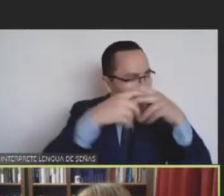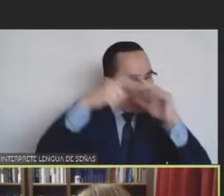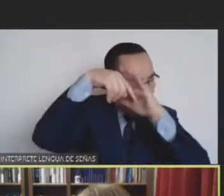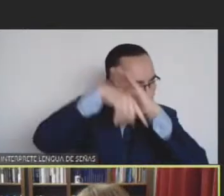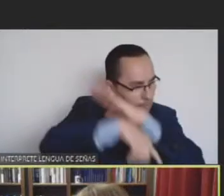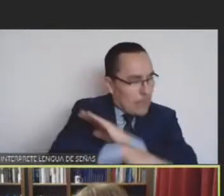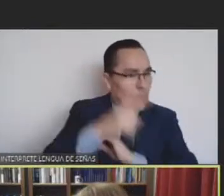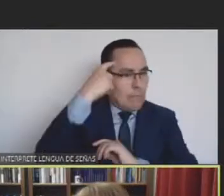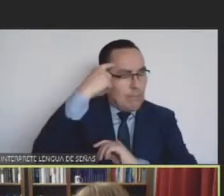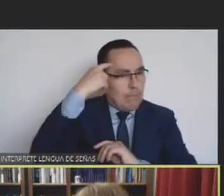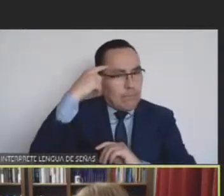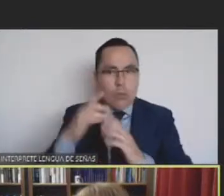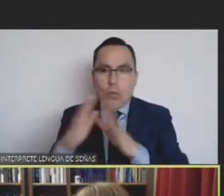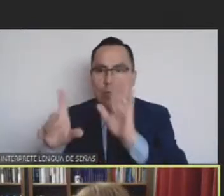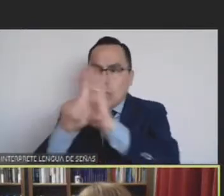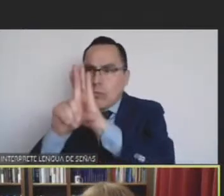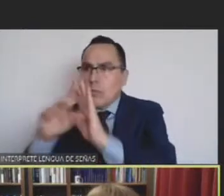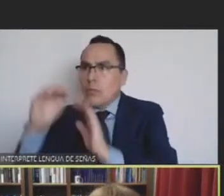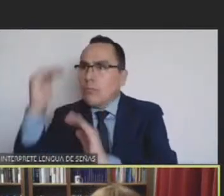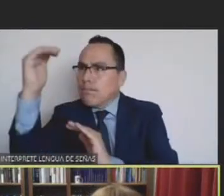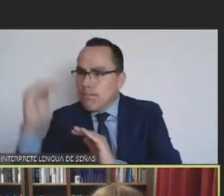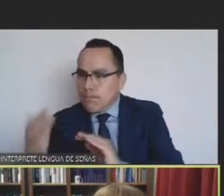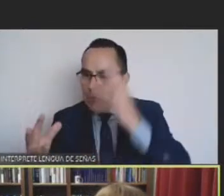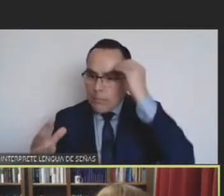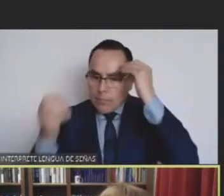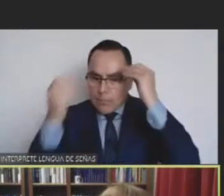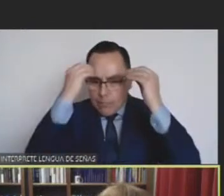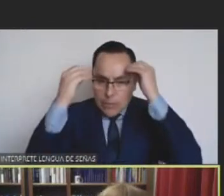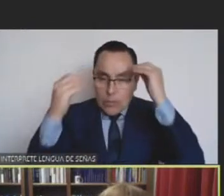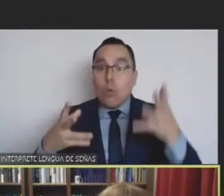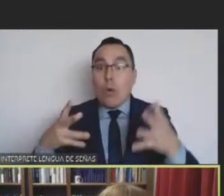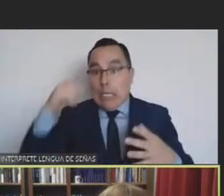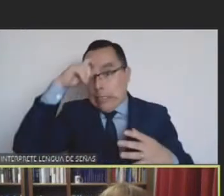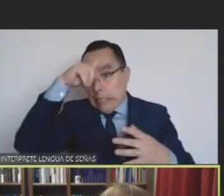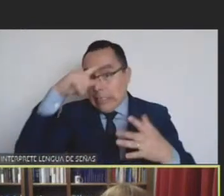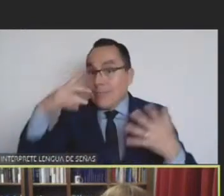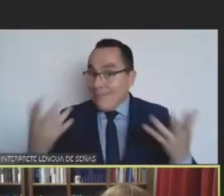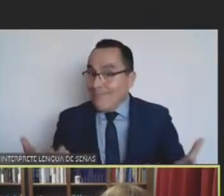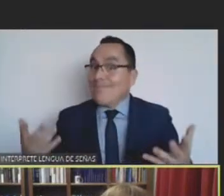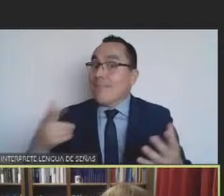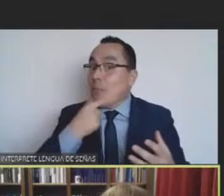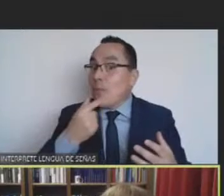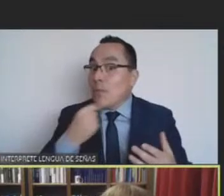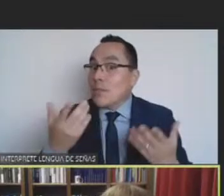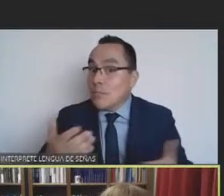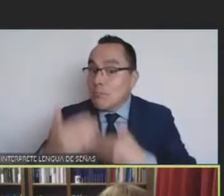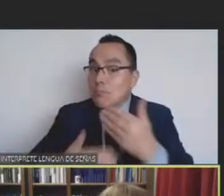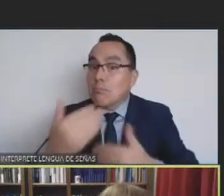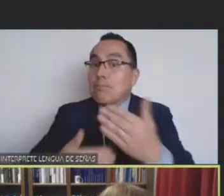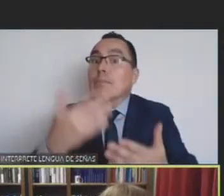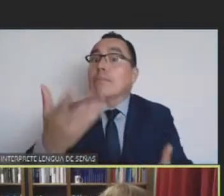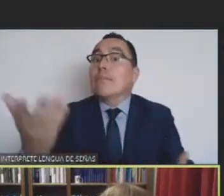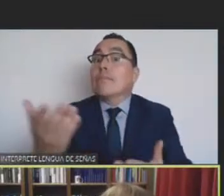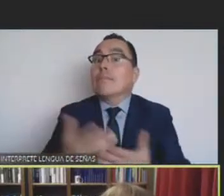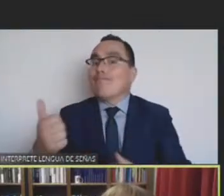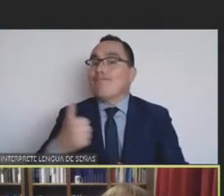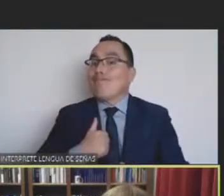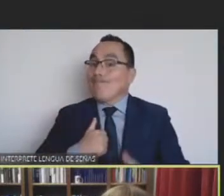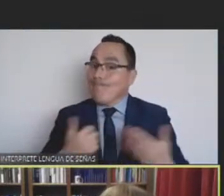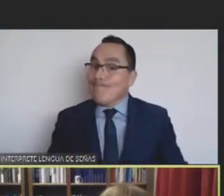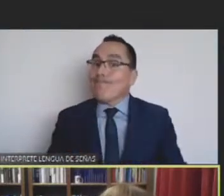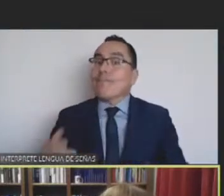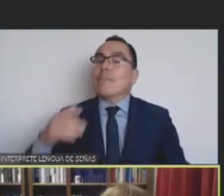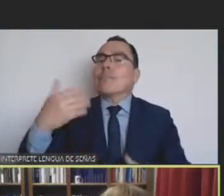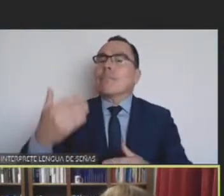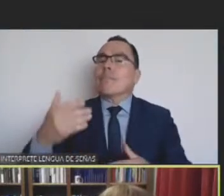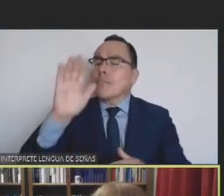a un íter de reflexión judicial que las complejiza, por supuesto, y en ese sentido tenemos dos puntos que pueden llegar a